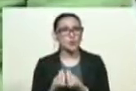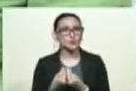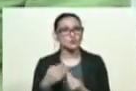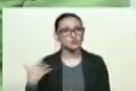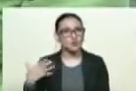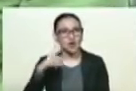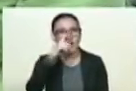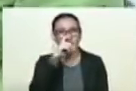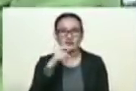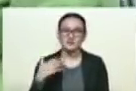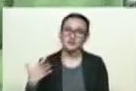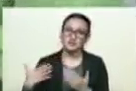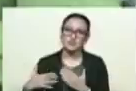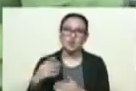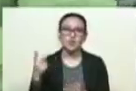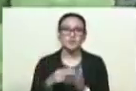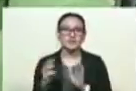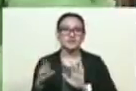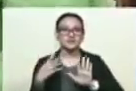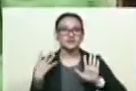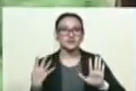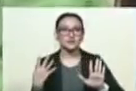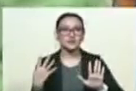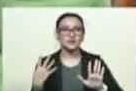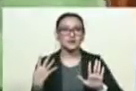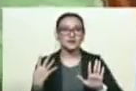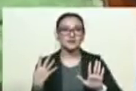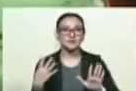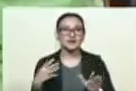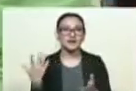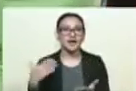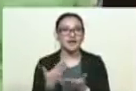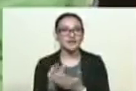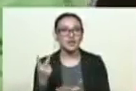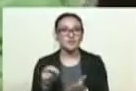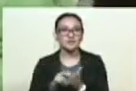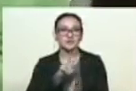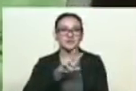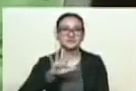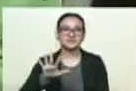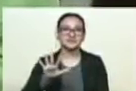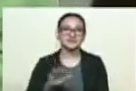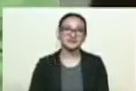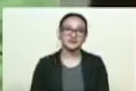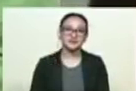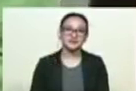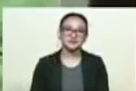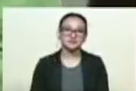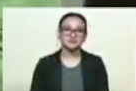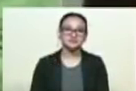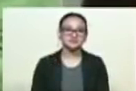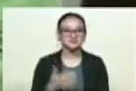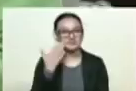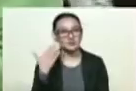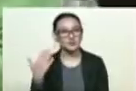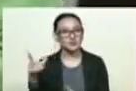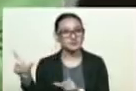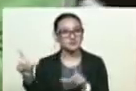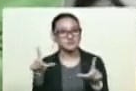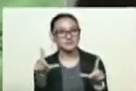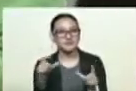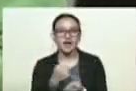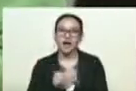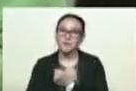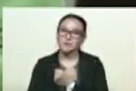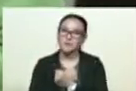por venir, en el 2019 y en el 2025. Una imagen que habla por sí sola, una imagen de